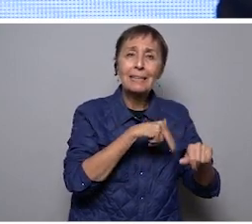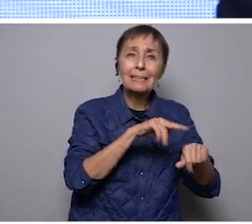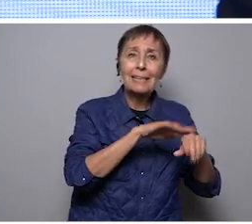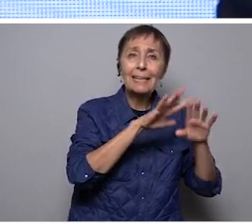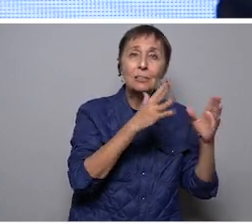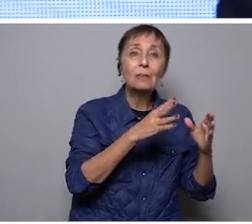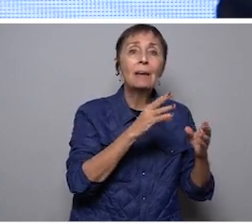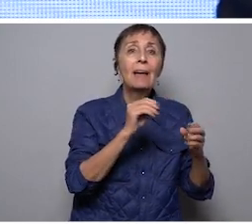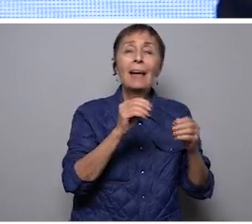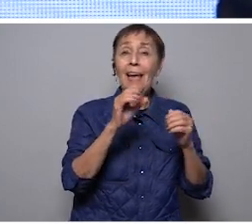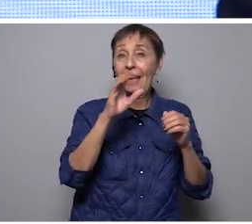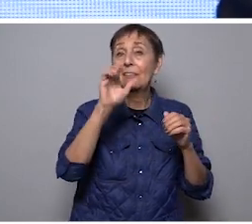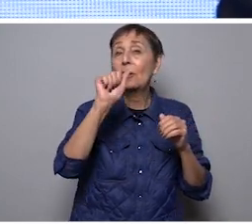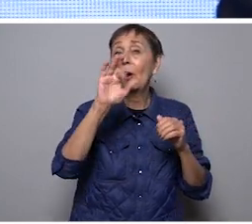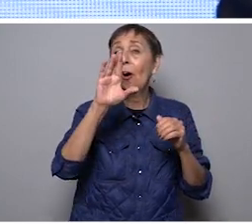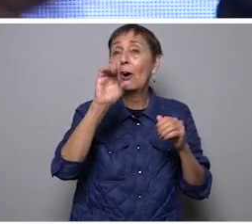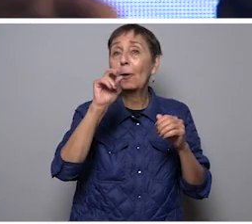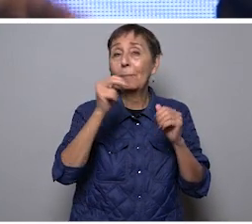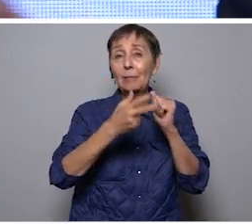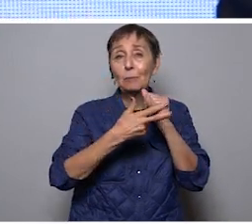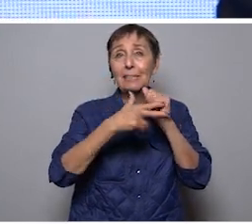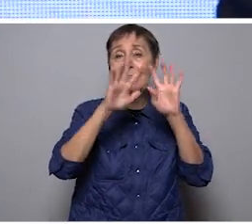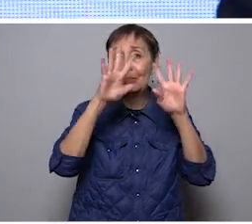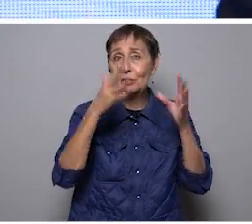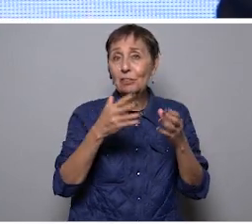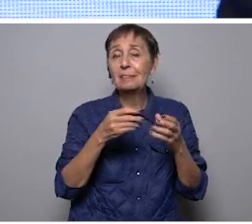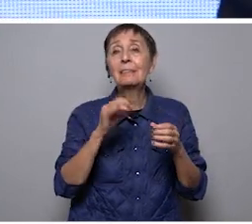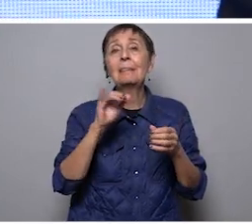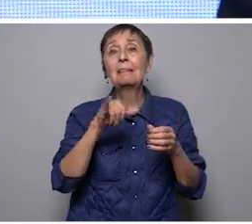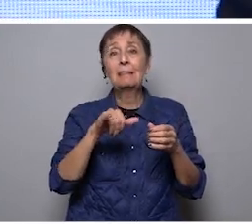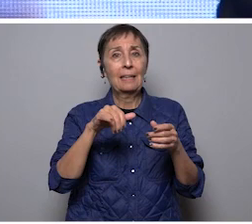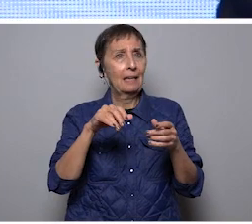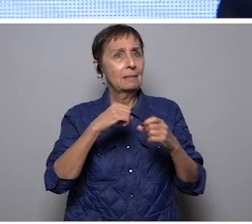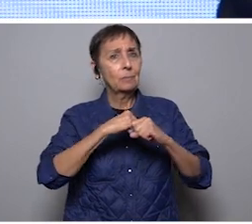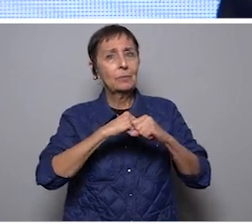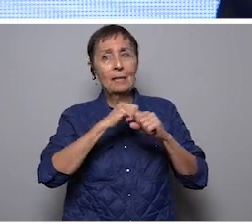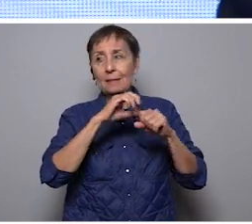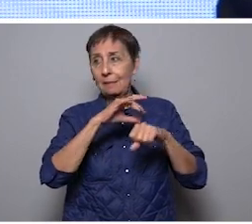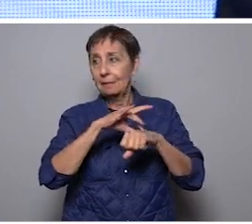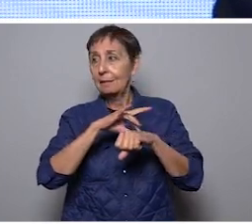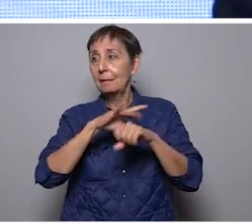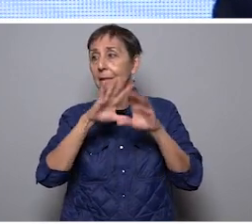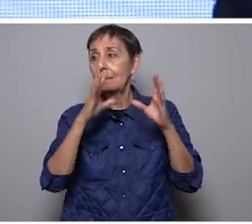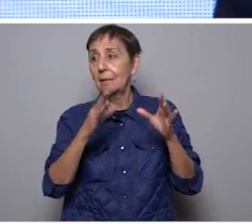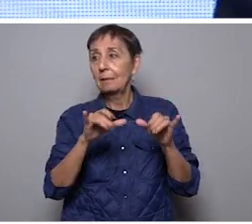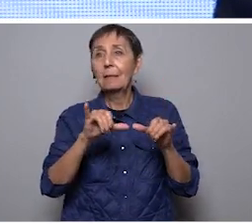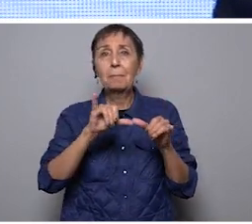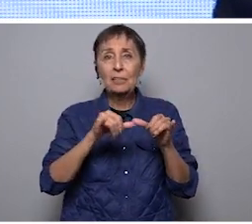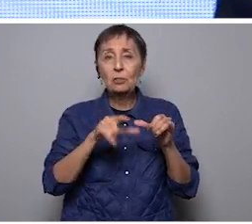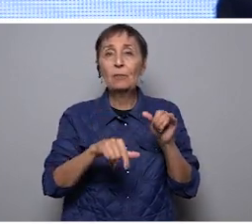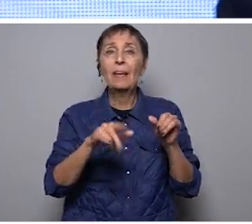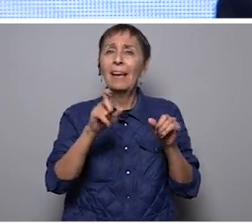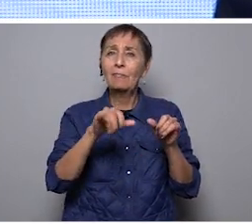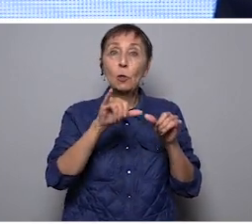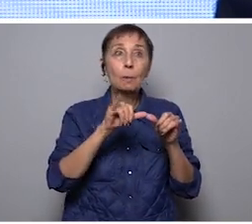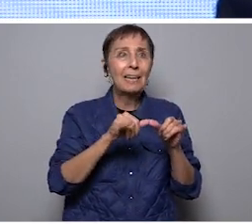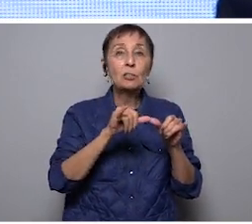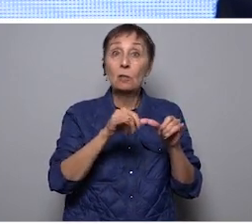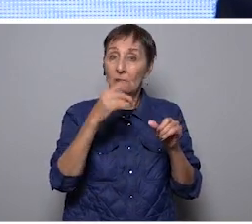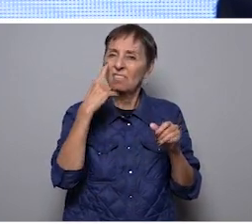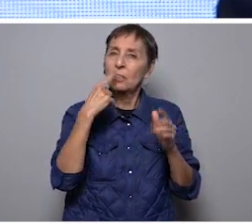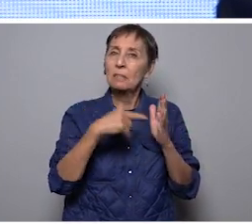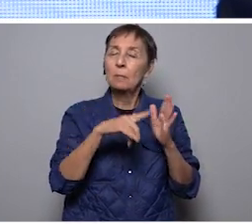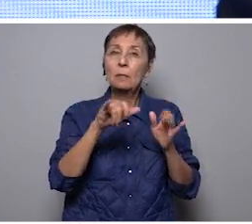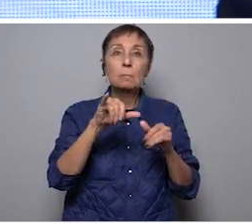mediciones necesita año con año estar midiendo temperaturas cambios climáticos